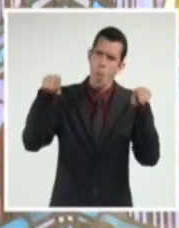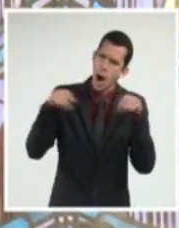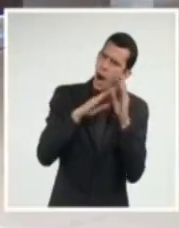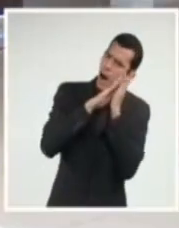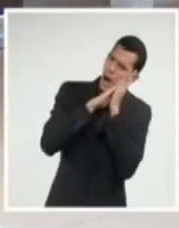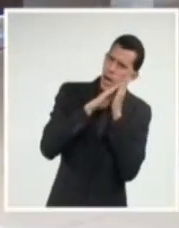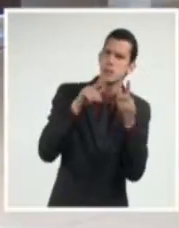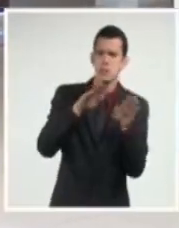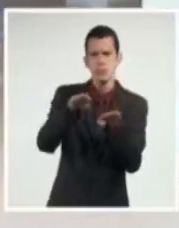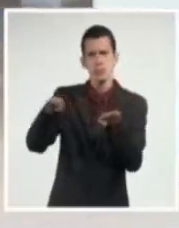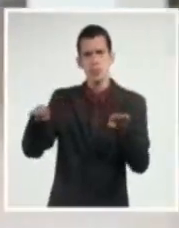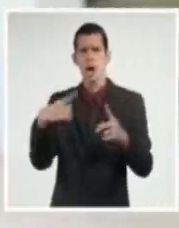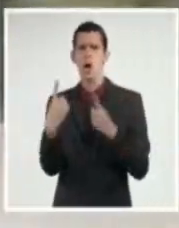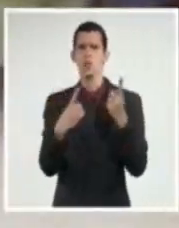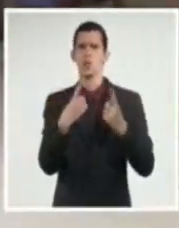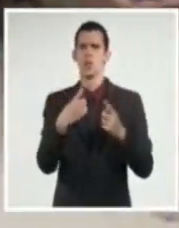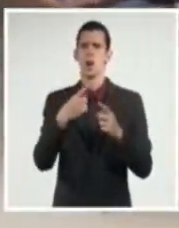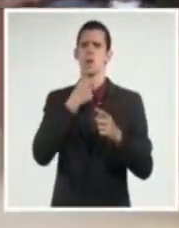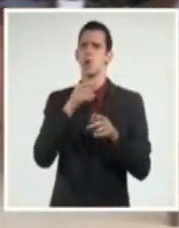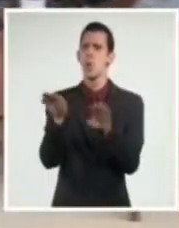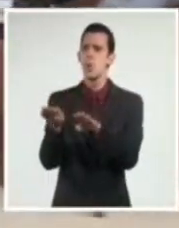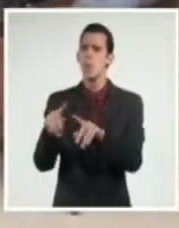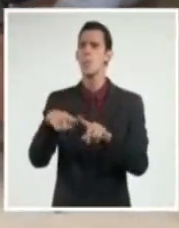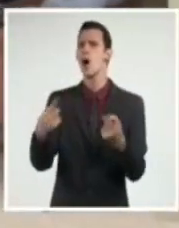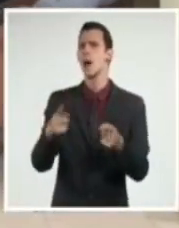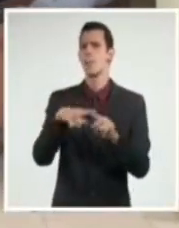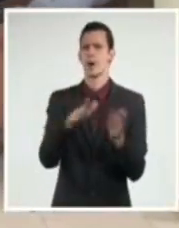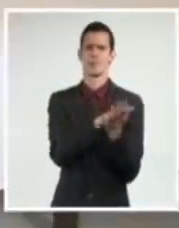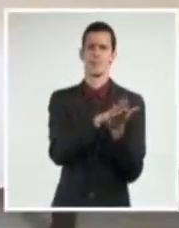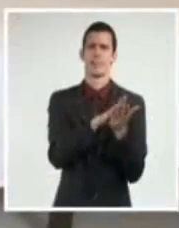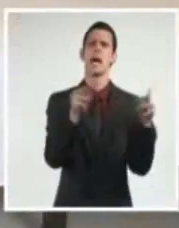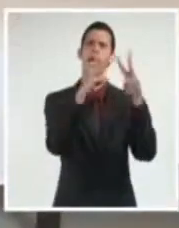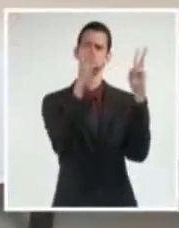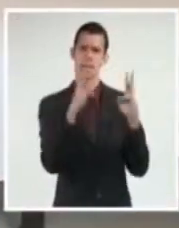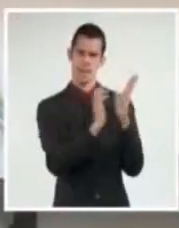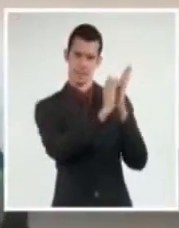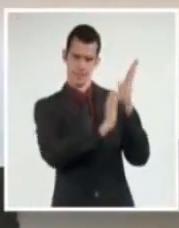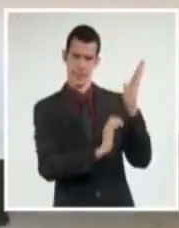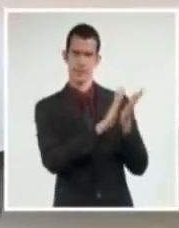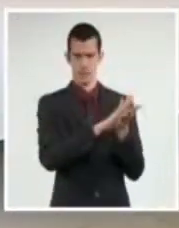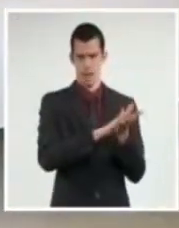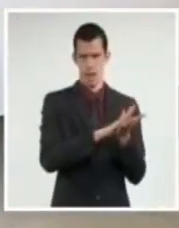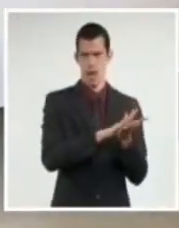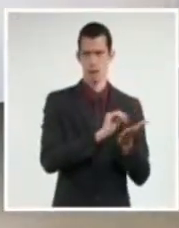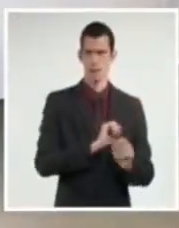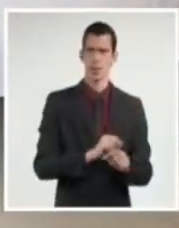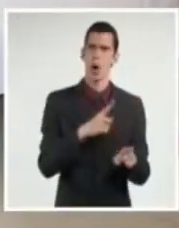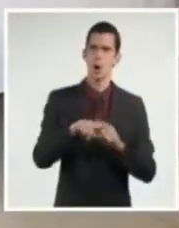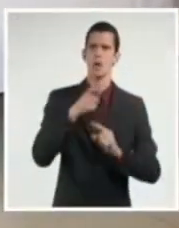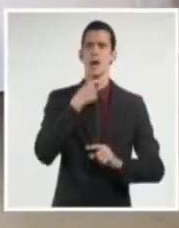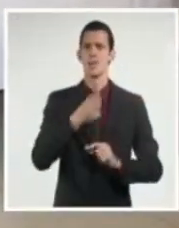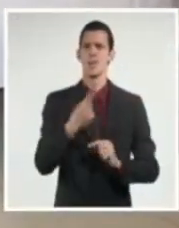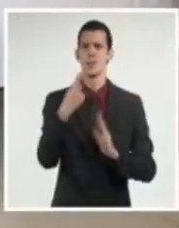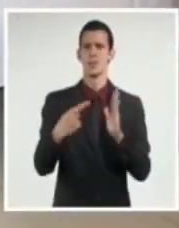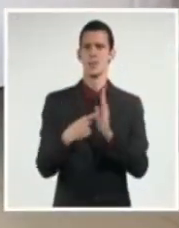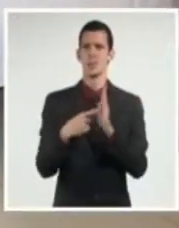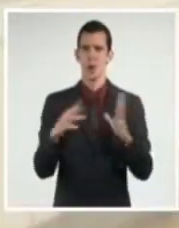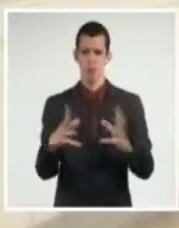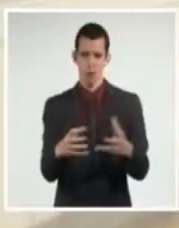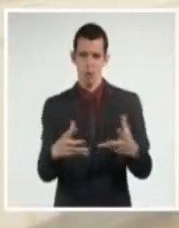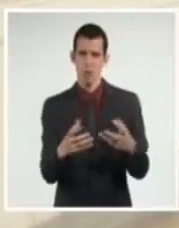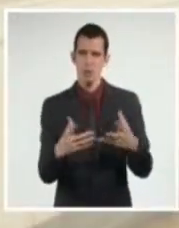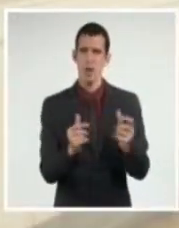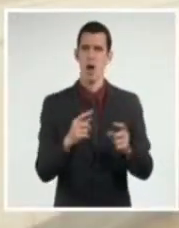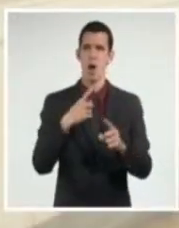varias reservas. Entre los principales protocolos adoptados para mayor garantía de salud se encuentran la eliminación de cojines, lencería